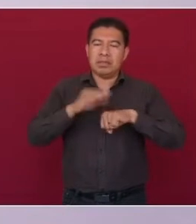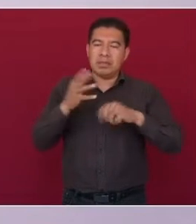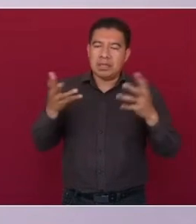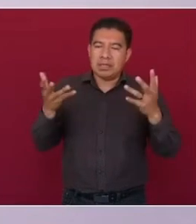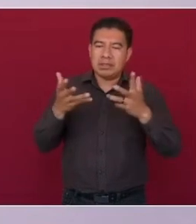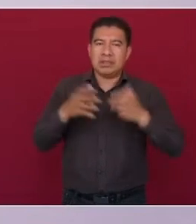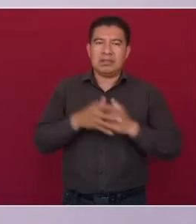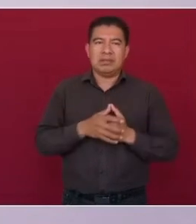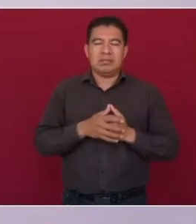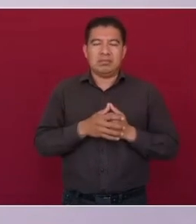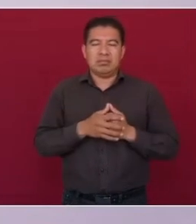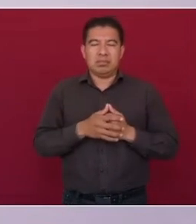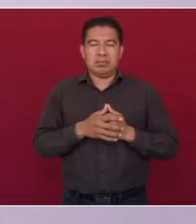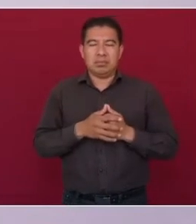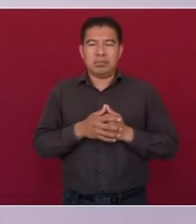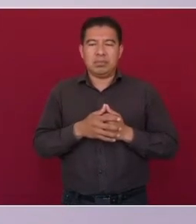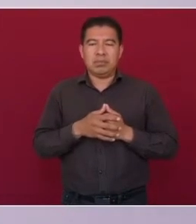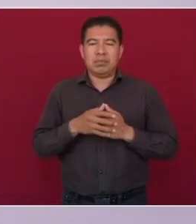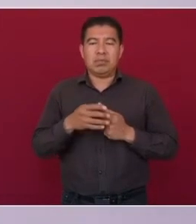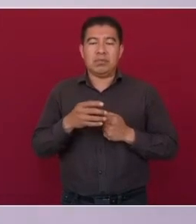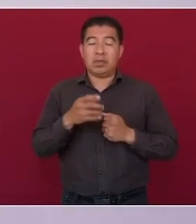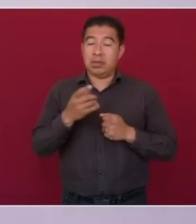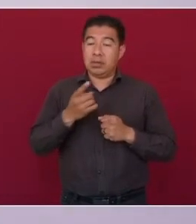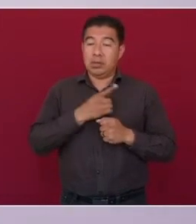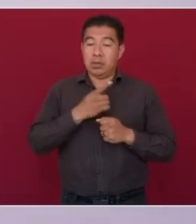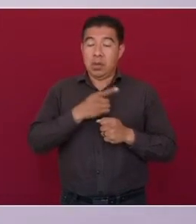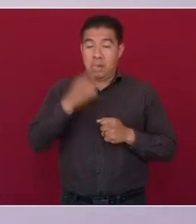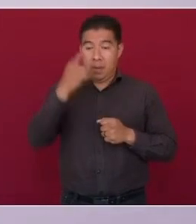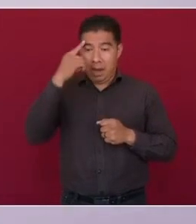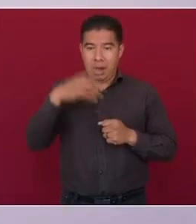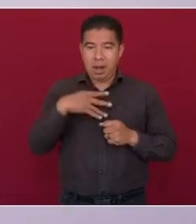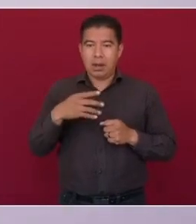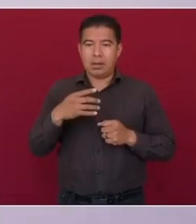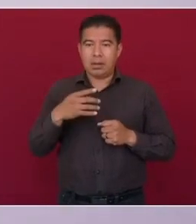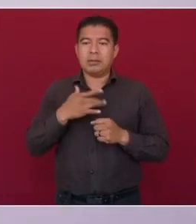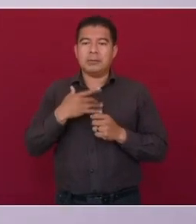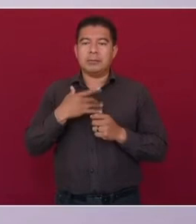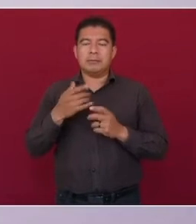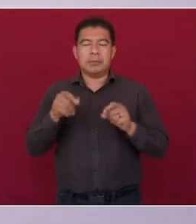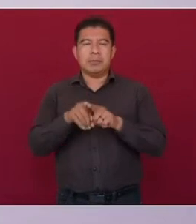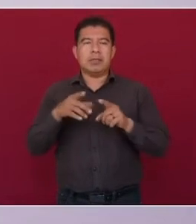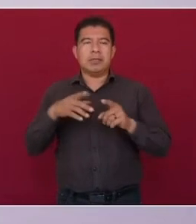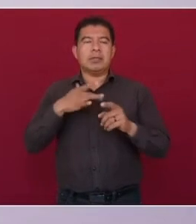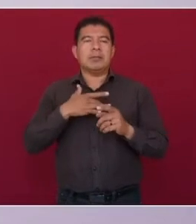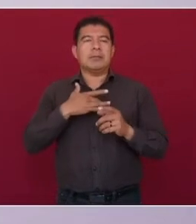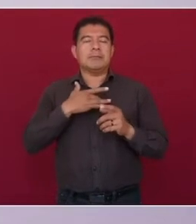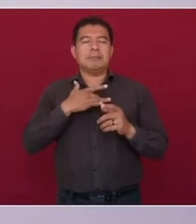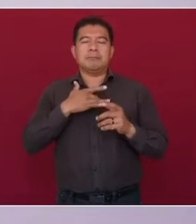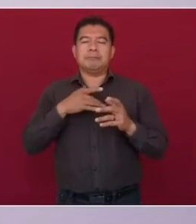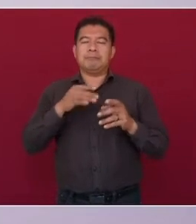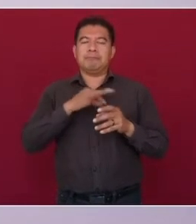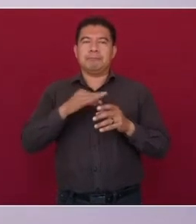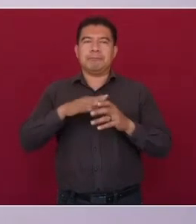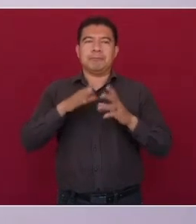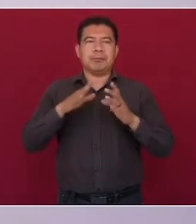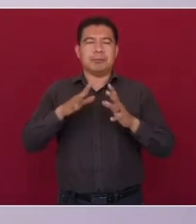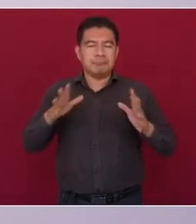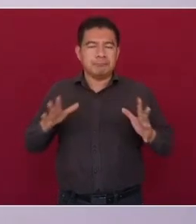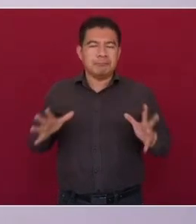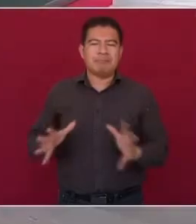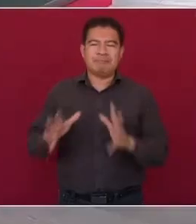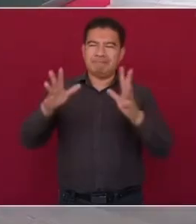no solo que convenza, sino que conmueva y haga posible el